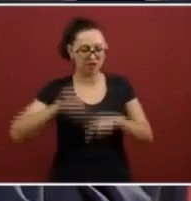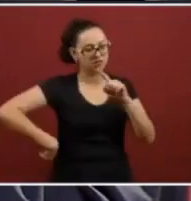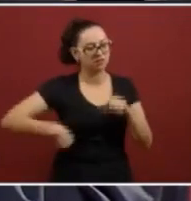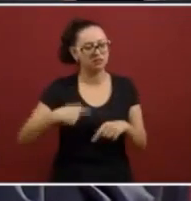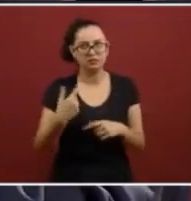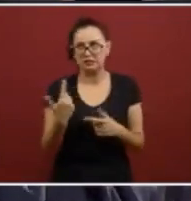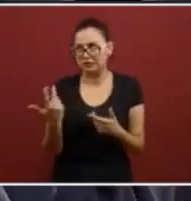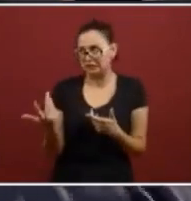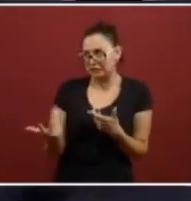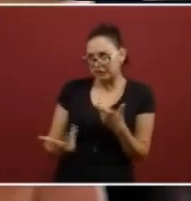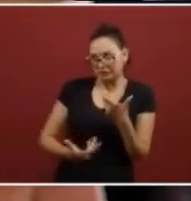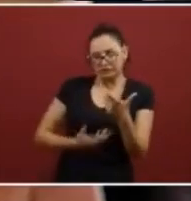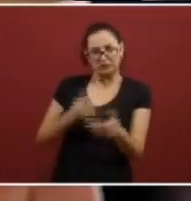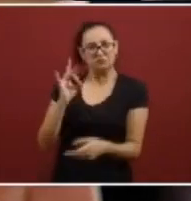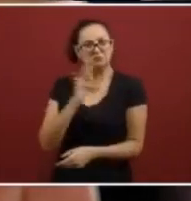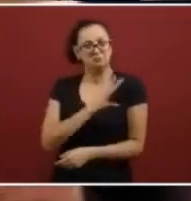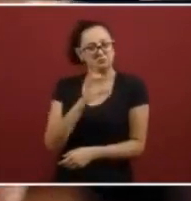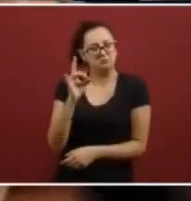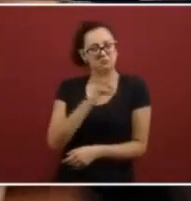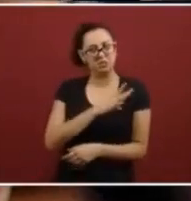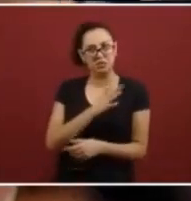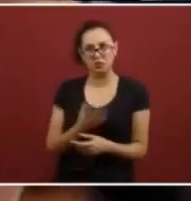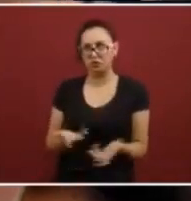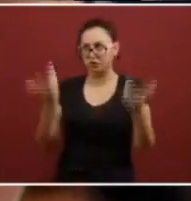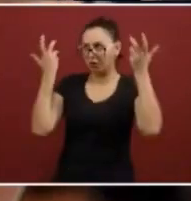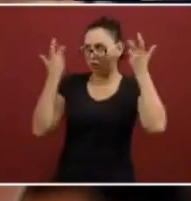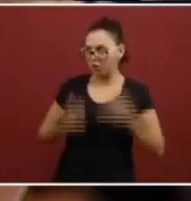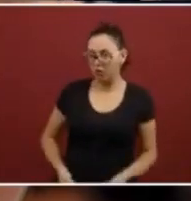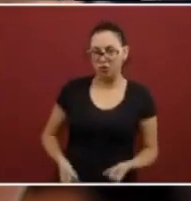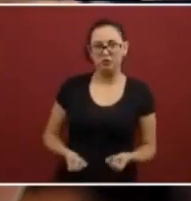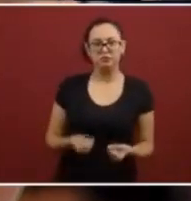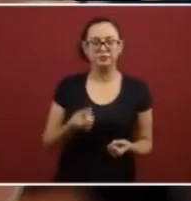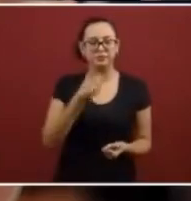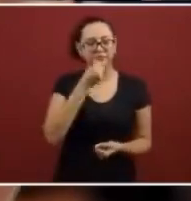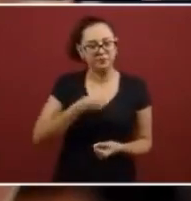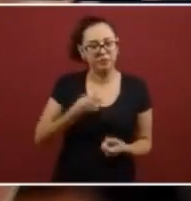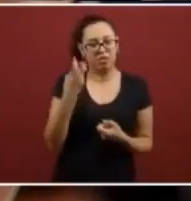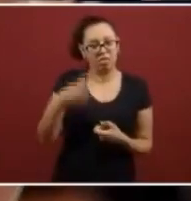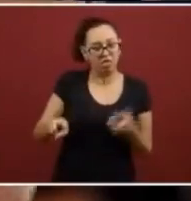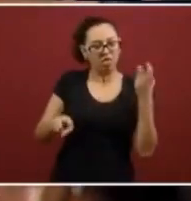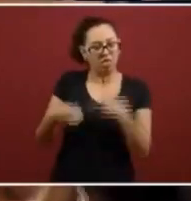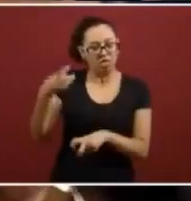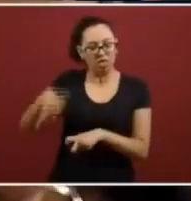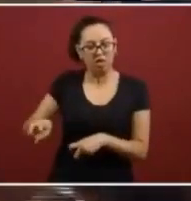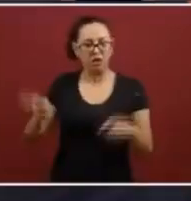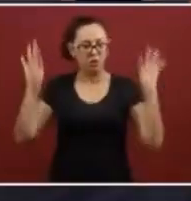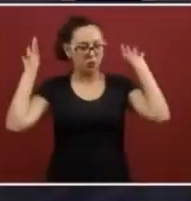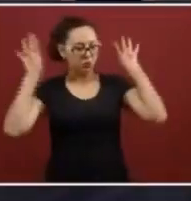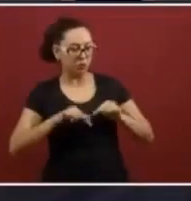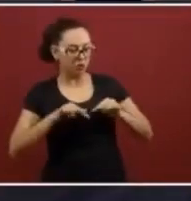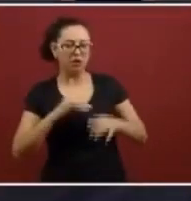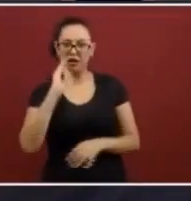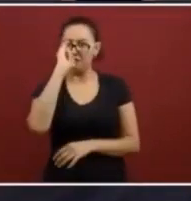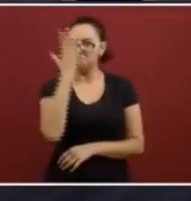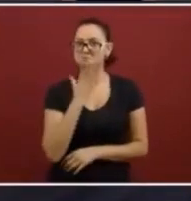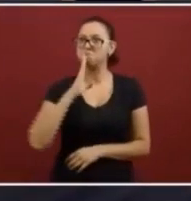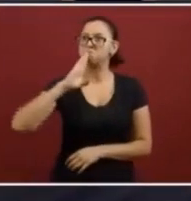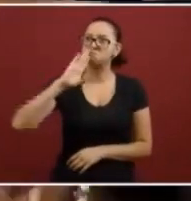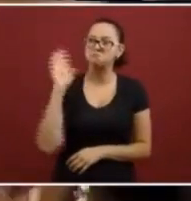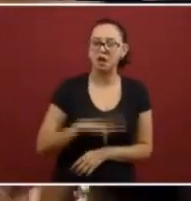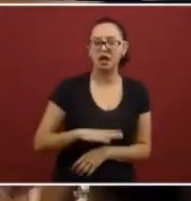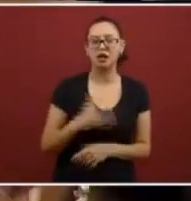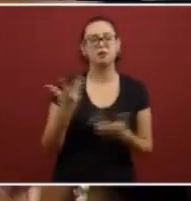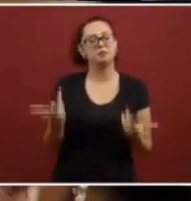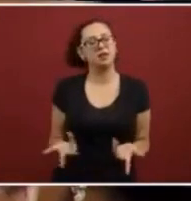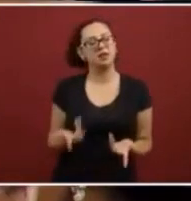la imagen, no nada más de Los Cabos o de Baja California Sur, sino también del país, presidente. ¿Qué hacer con una ley de movilidad que ya está en el